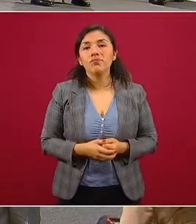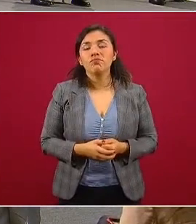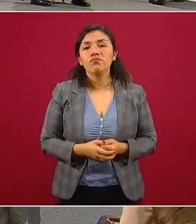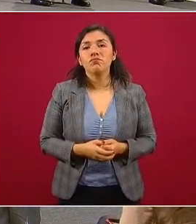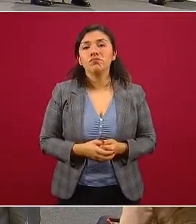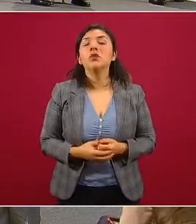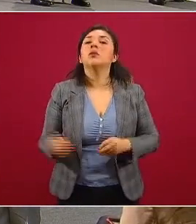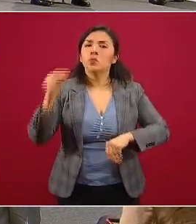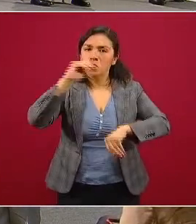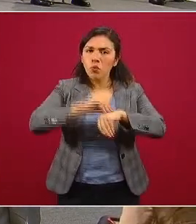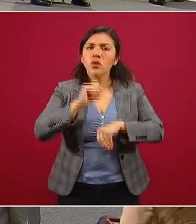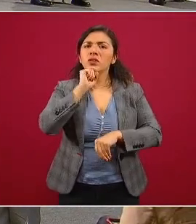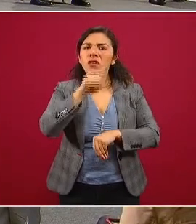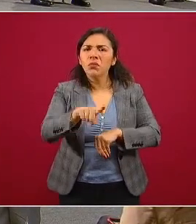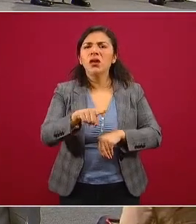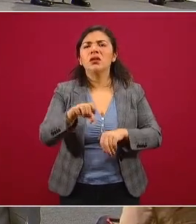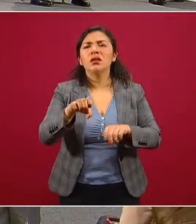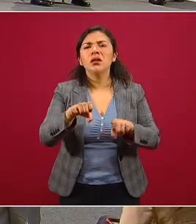equiparlos